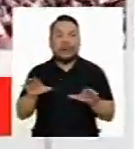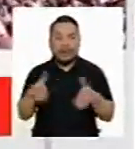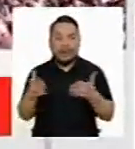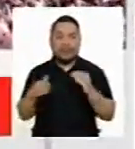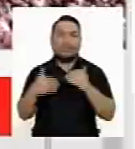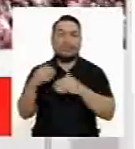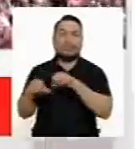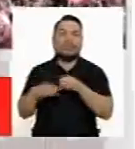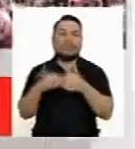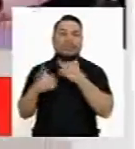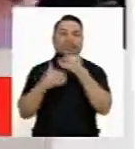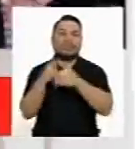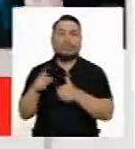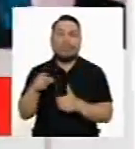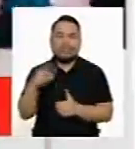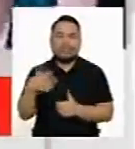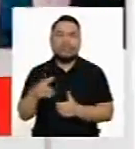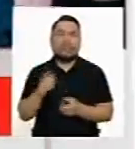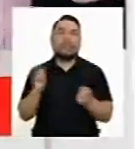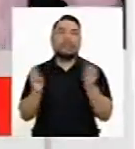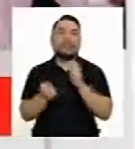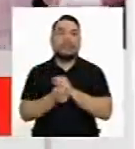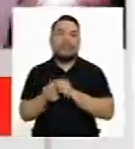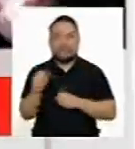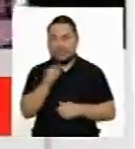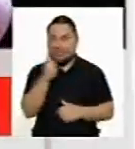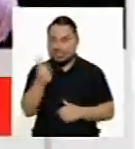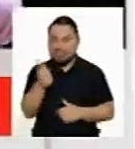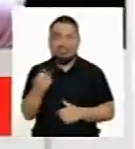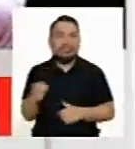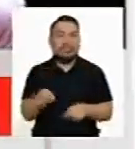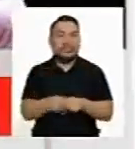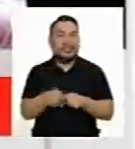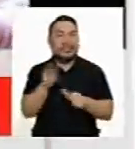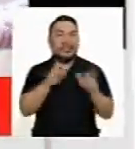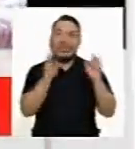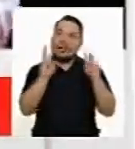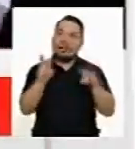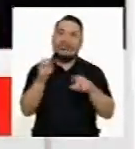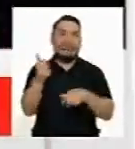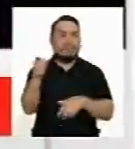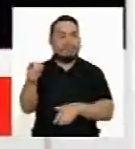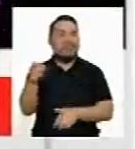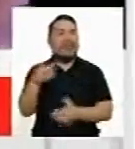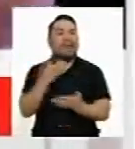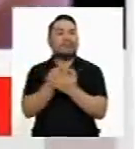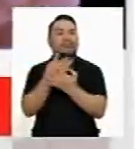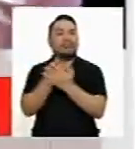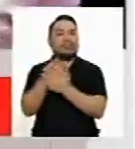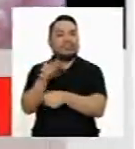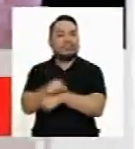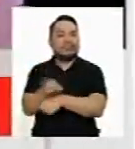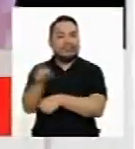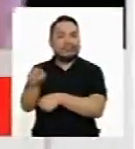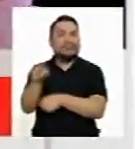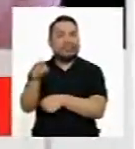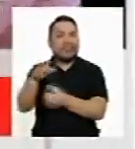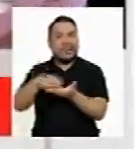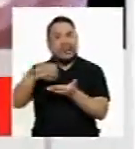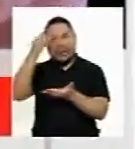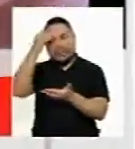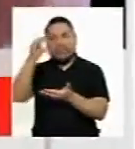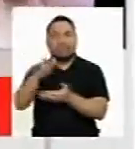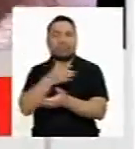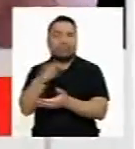desarrollo estético y artístico de alto impacto que han logrado calar también hacia la ciudadanía. Y esto además tiene un componente y un vínculo